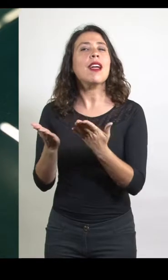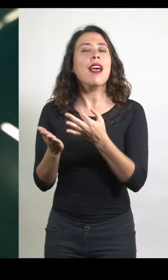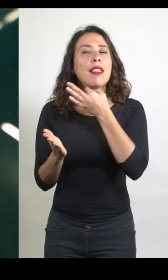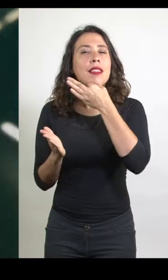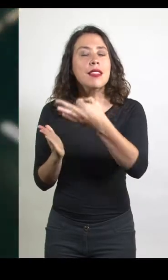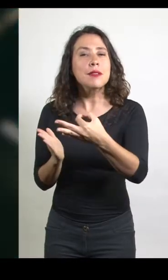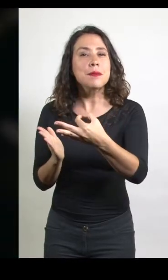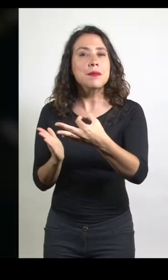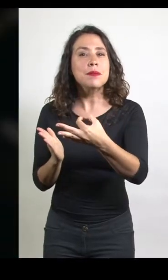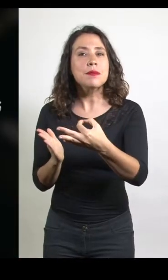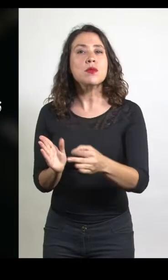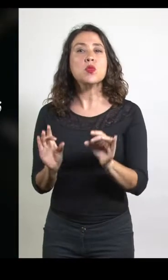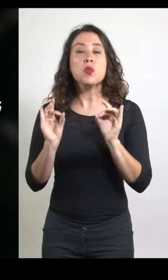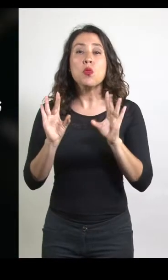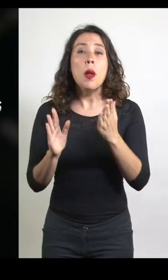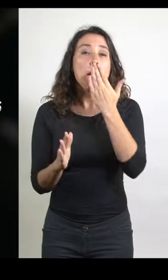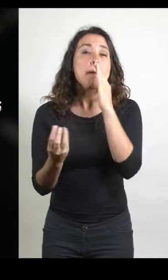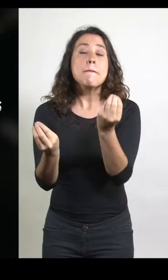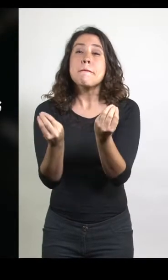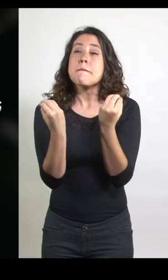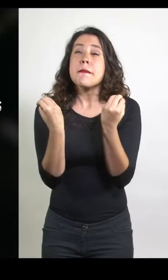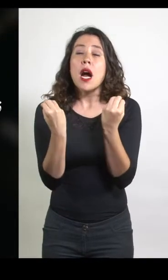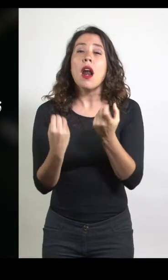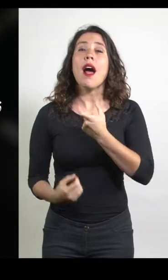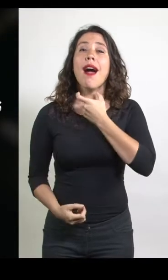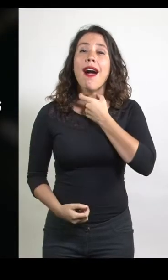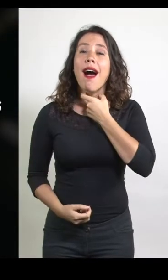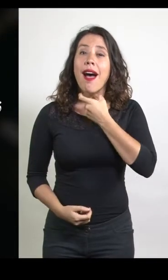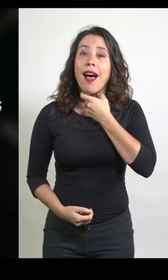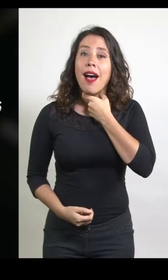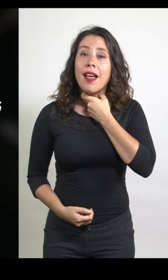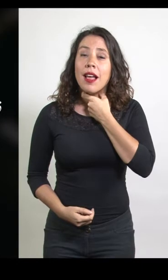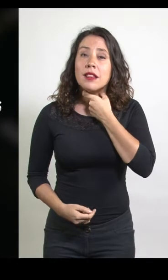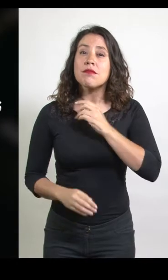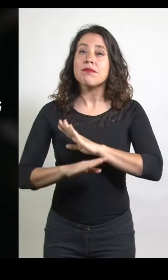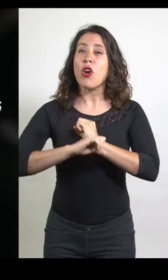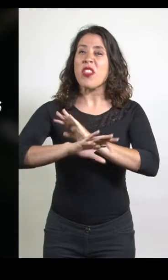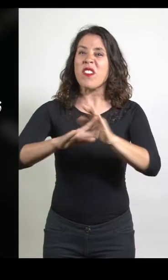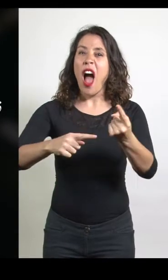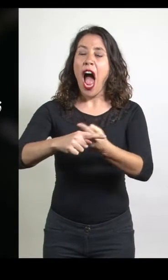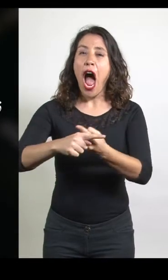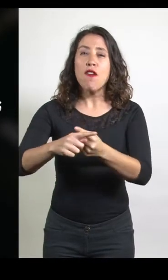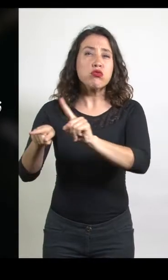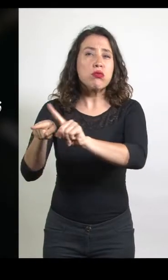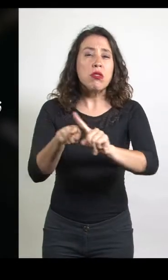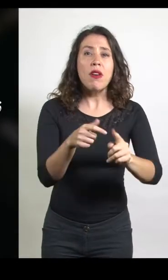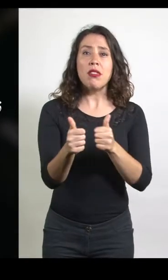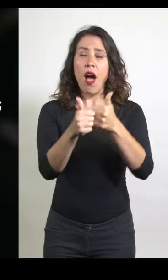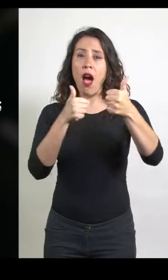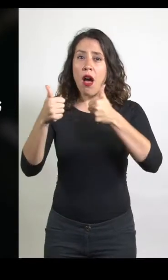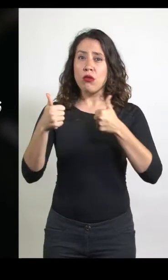promulgatorio se indicó: ella establece las más formidables garantías contra los abusos de toda especie de